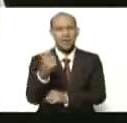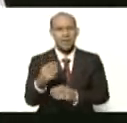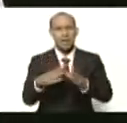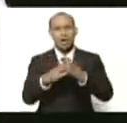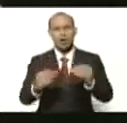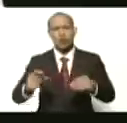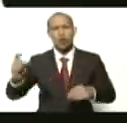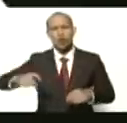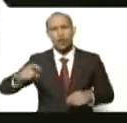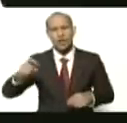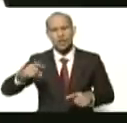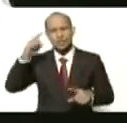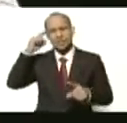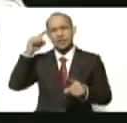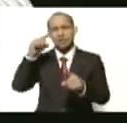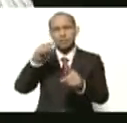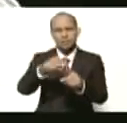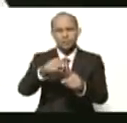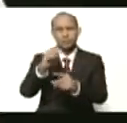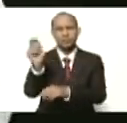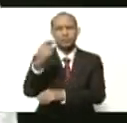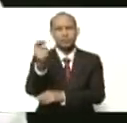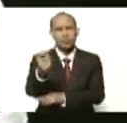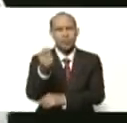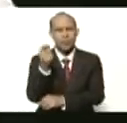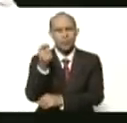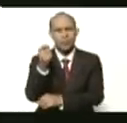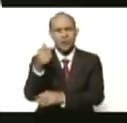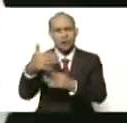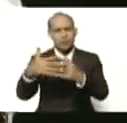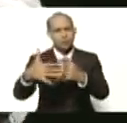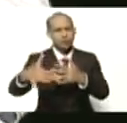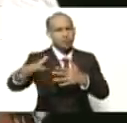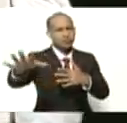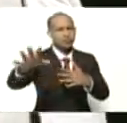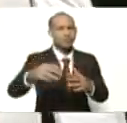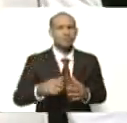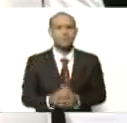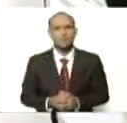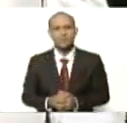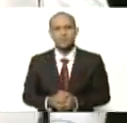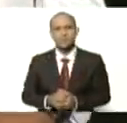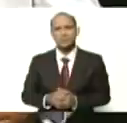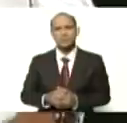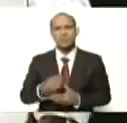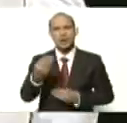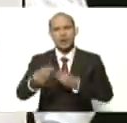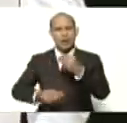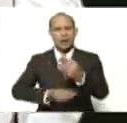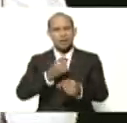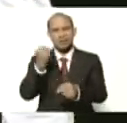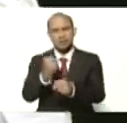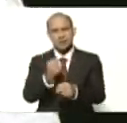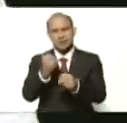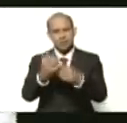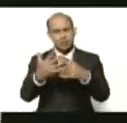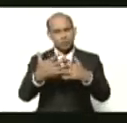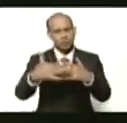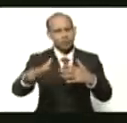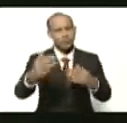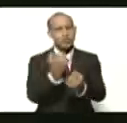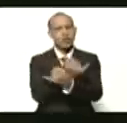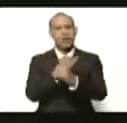necesidades que requiere el sector en las pueblos que vivieron o años para seguir así enrumbando no a la